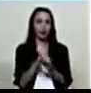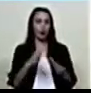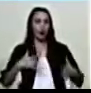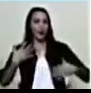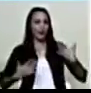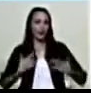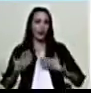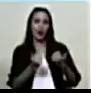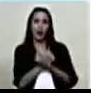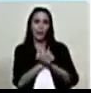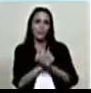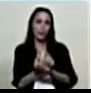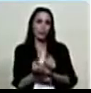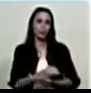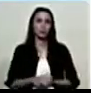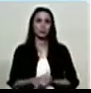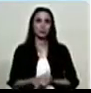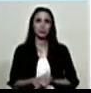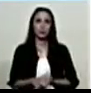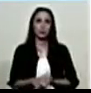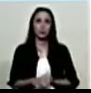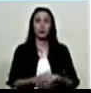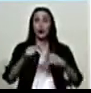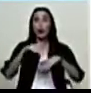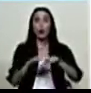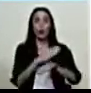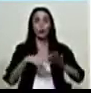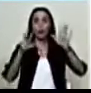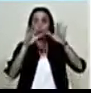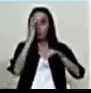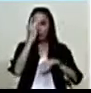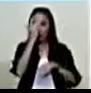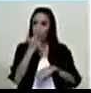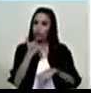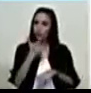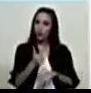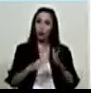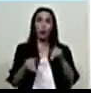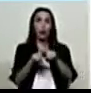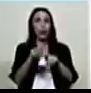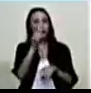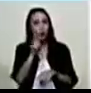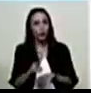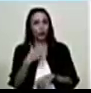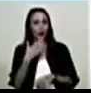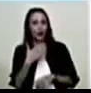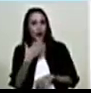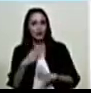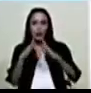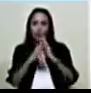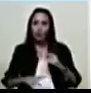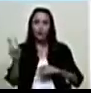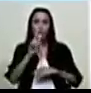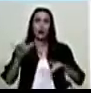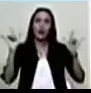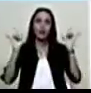Trabajando con amor. Y te digo hoy, jueves 8 de febrero, como te digo todos los días. Gracias, Venezuela.